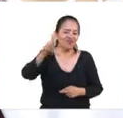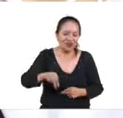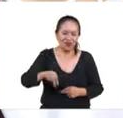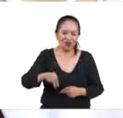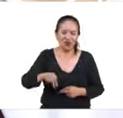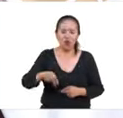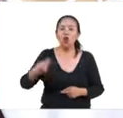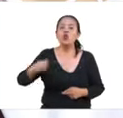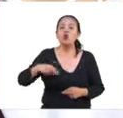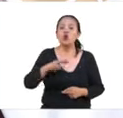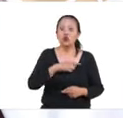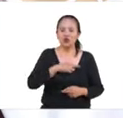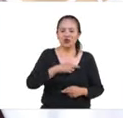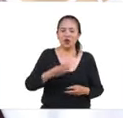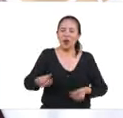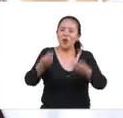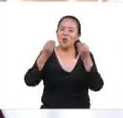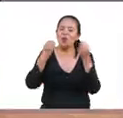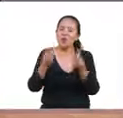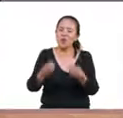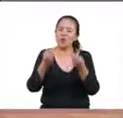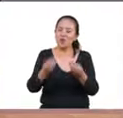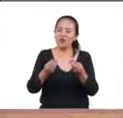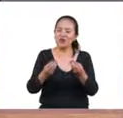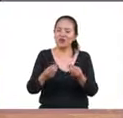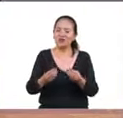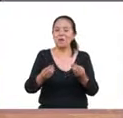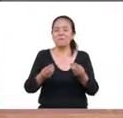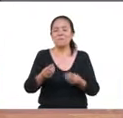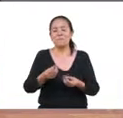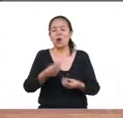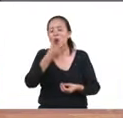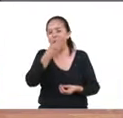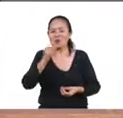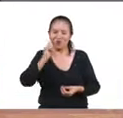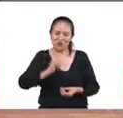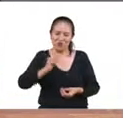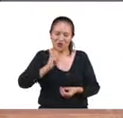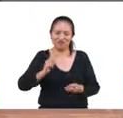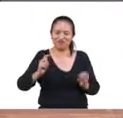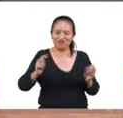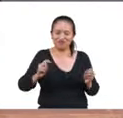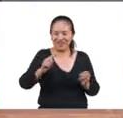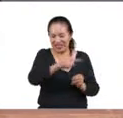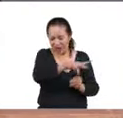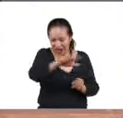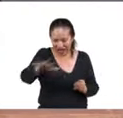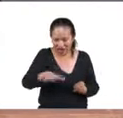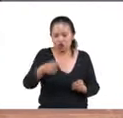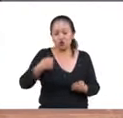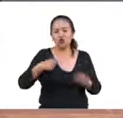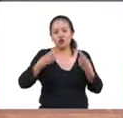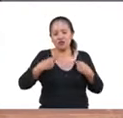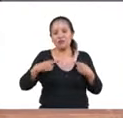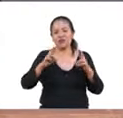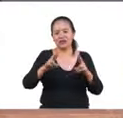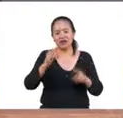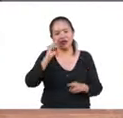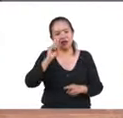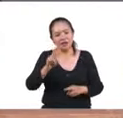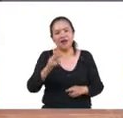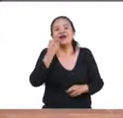representamos a millones de mexicanos y mexicanas que quieren que siga la Cuarta Transformación y que ven que este es el